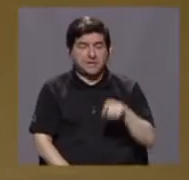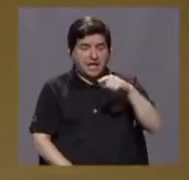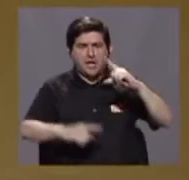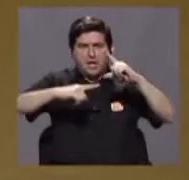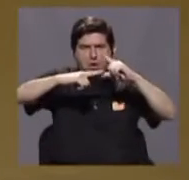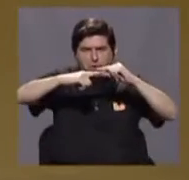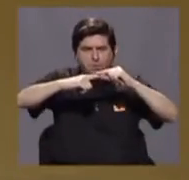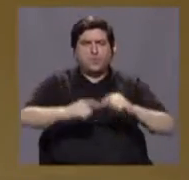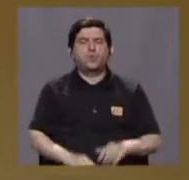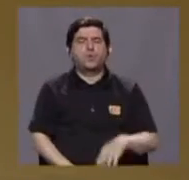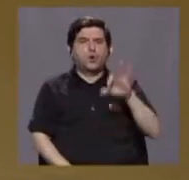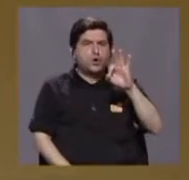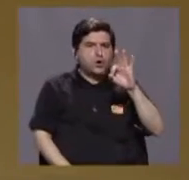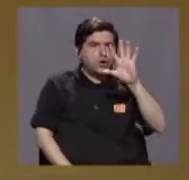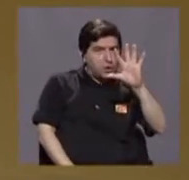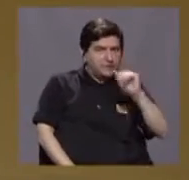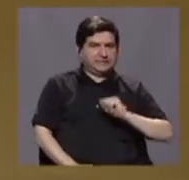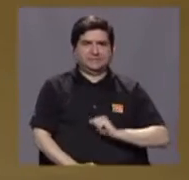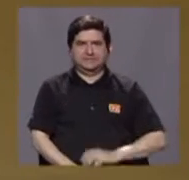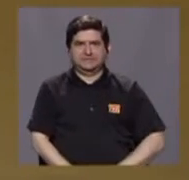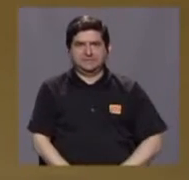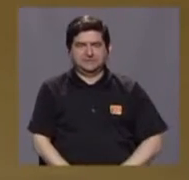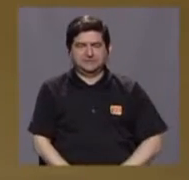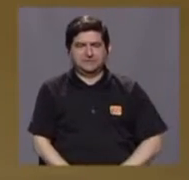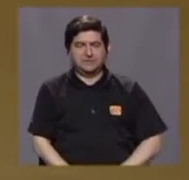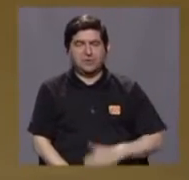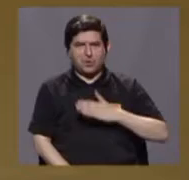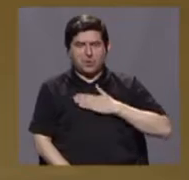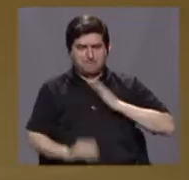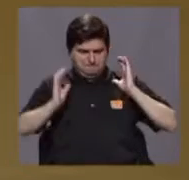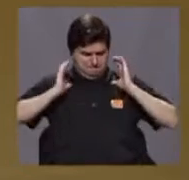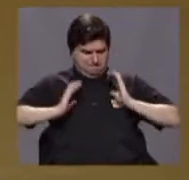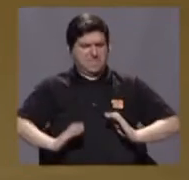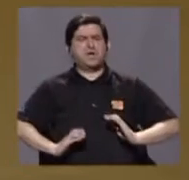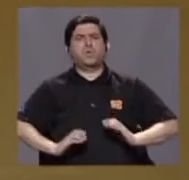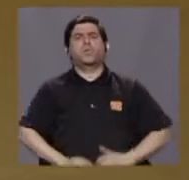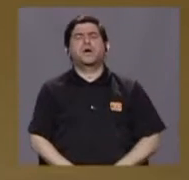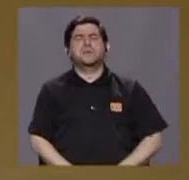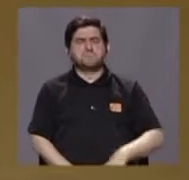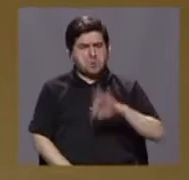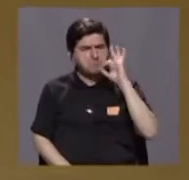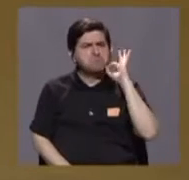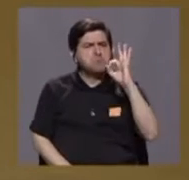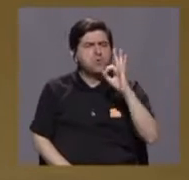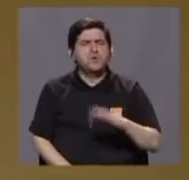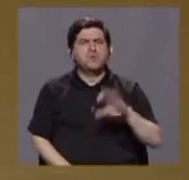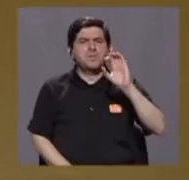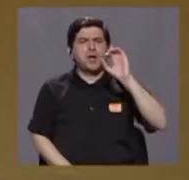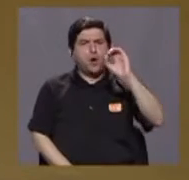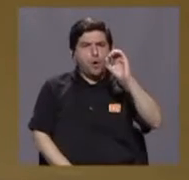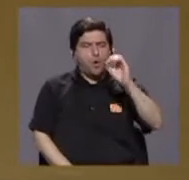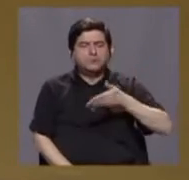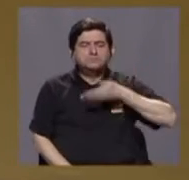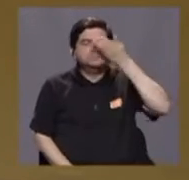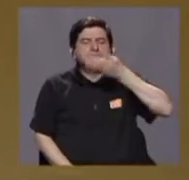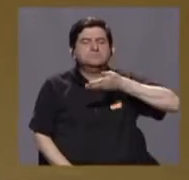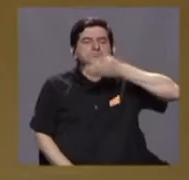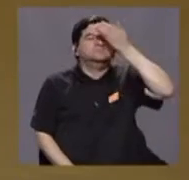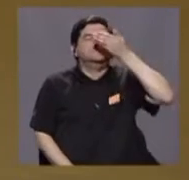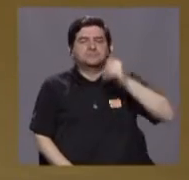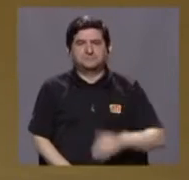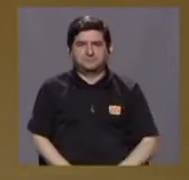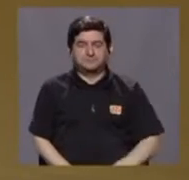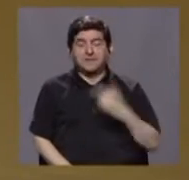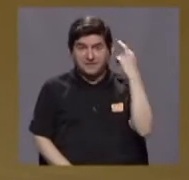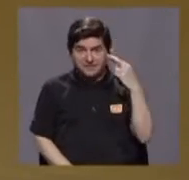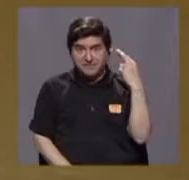es 95, quiere decir que mi cuerpo está pasando suficiente oxígeno, con lo cual,